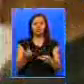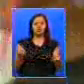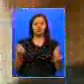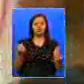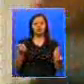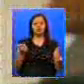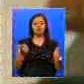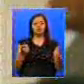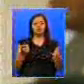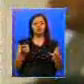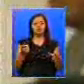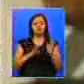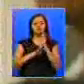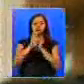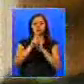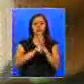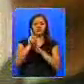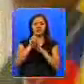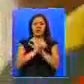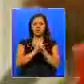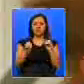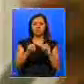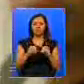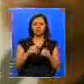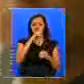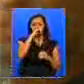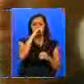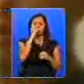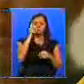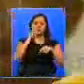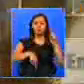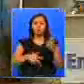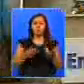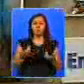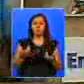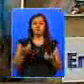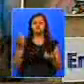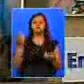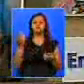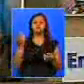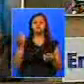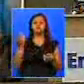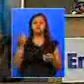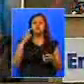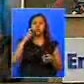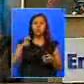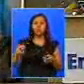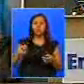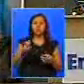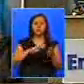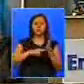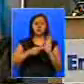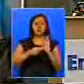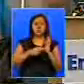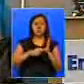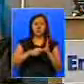productos que para generar su desarrollo, no permiten que los turistas. Cuba es una potencia